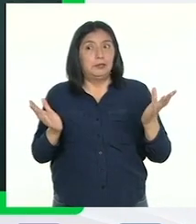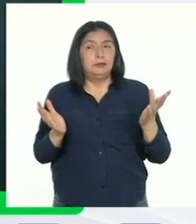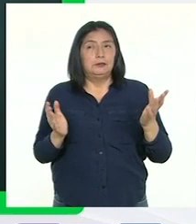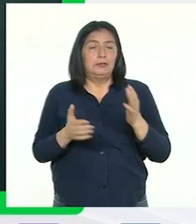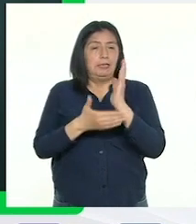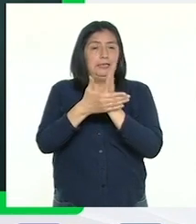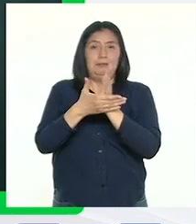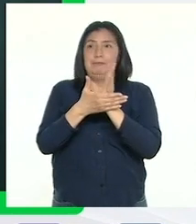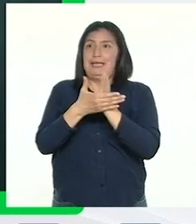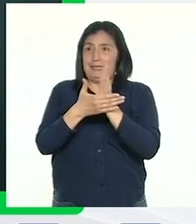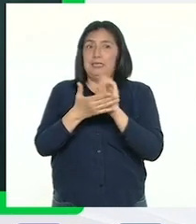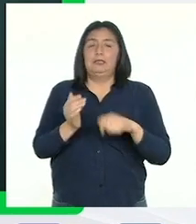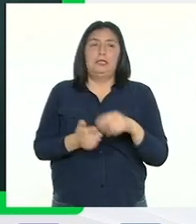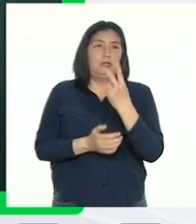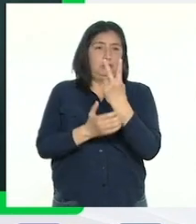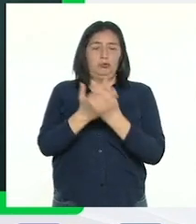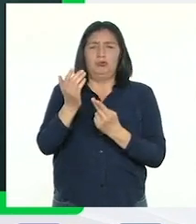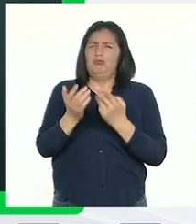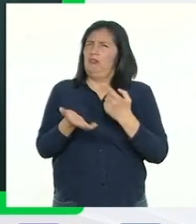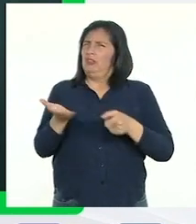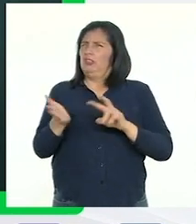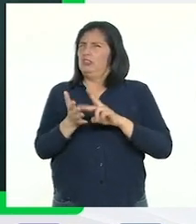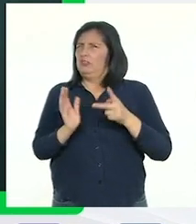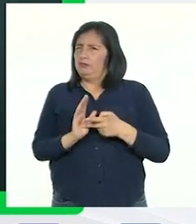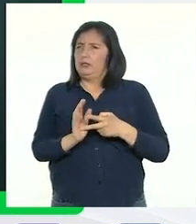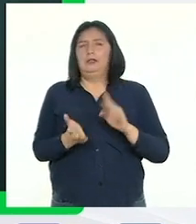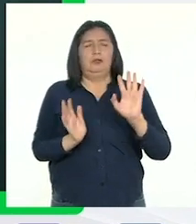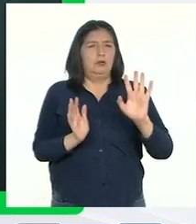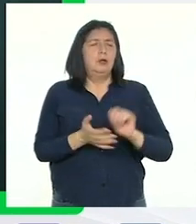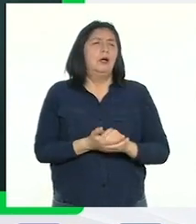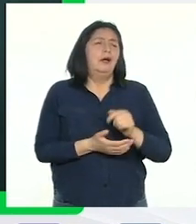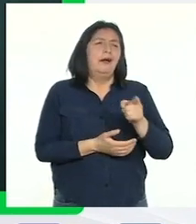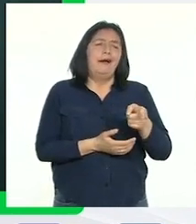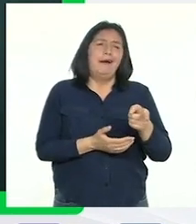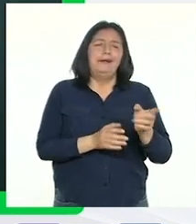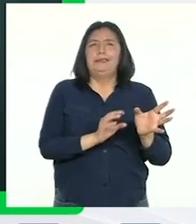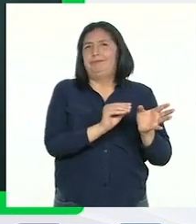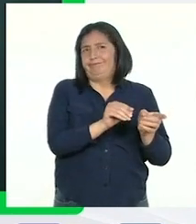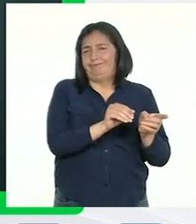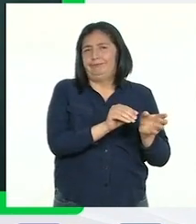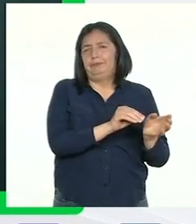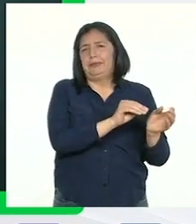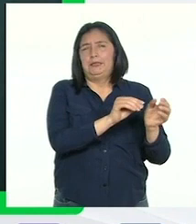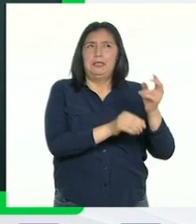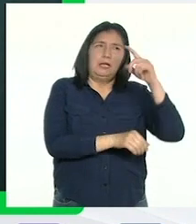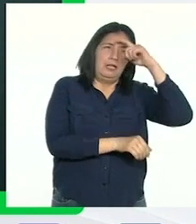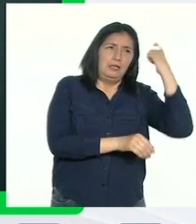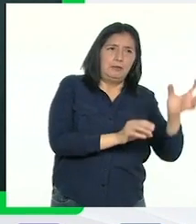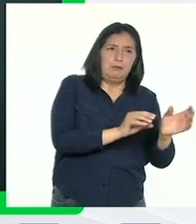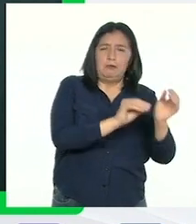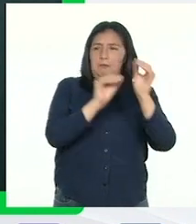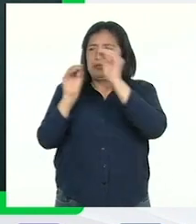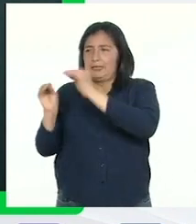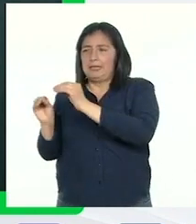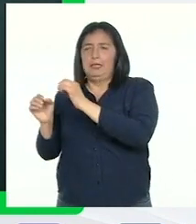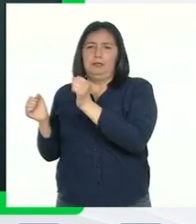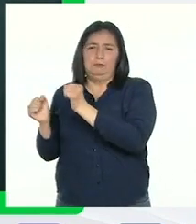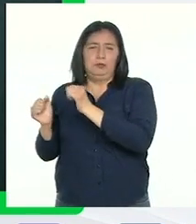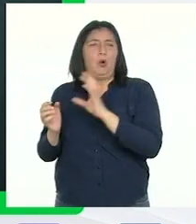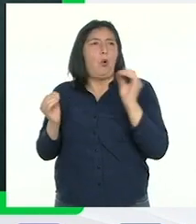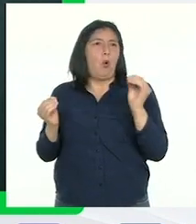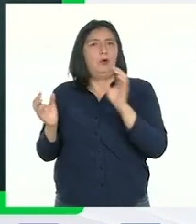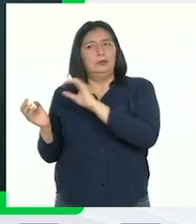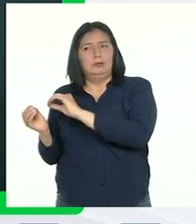estaciones intermedias. ¿Intermedias? ¿Cómo es esto? Así es, durante ellas pasamos ya sea de verano a invierno o de